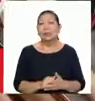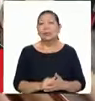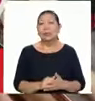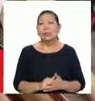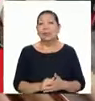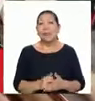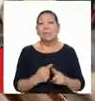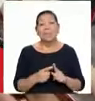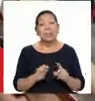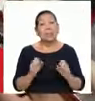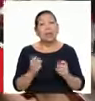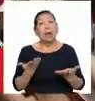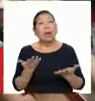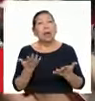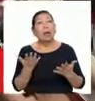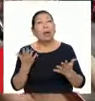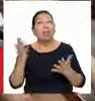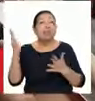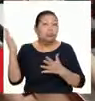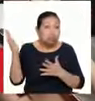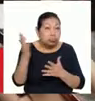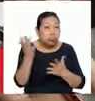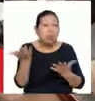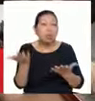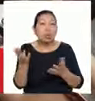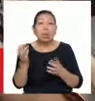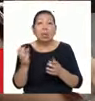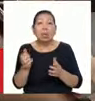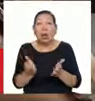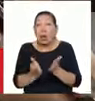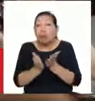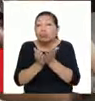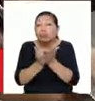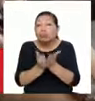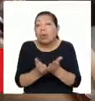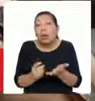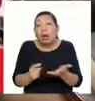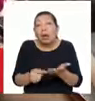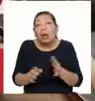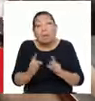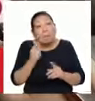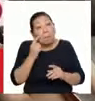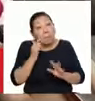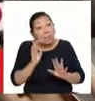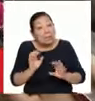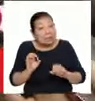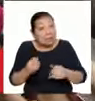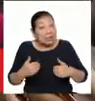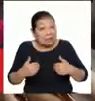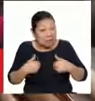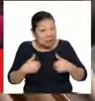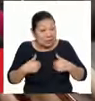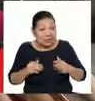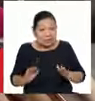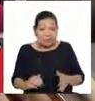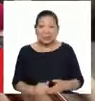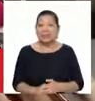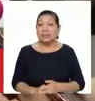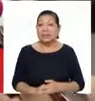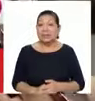las condiciones climatológicas, la capacidad de la lancha, si tenía la